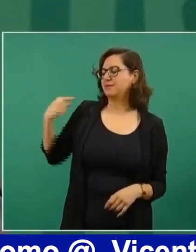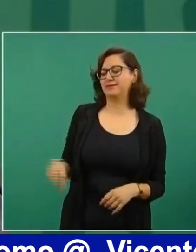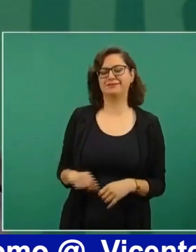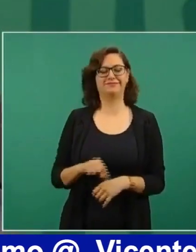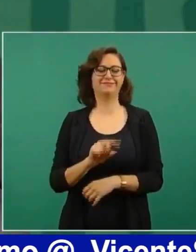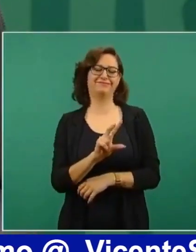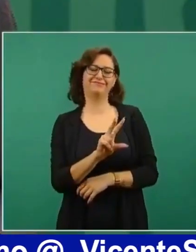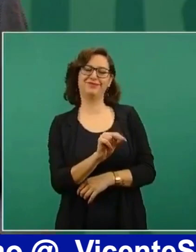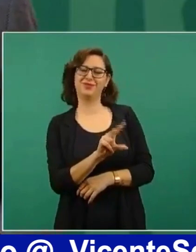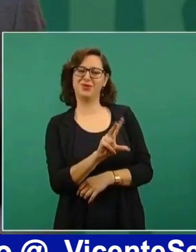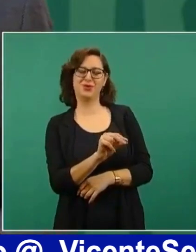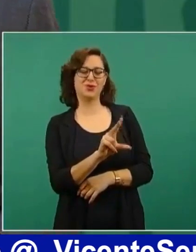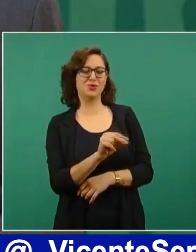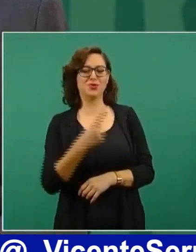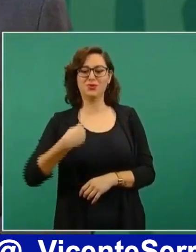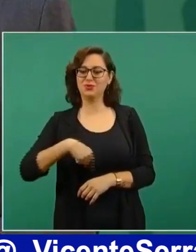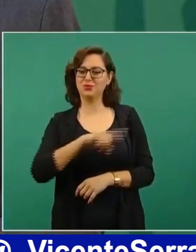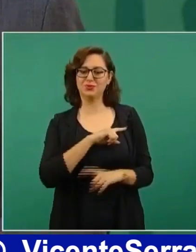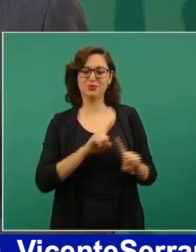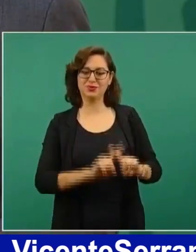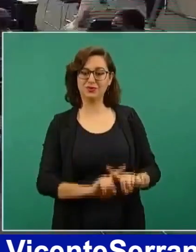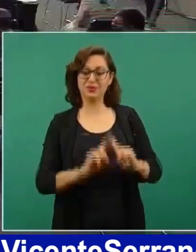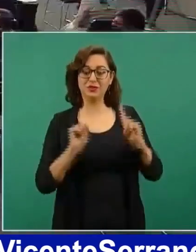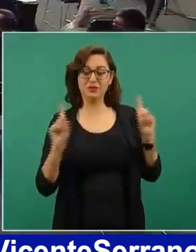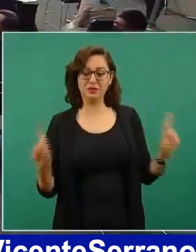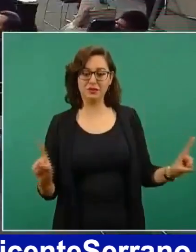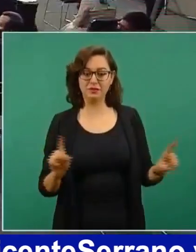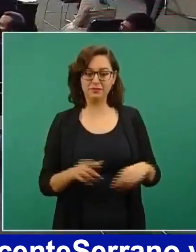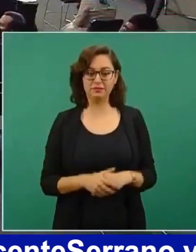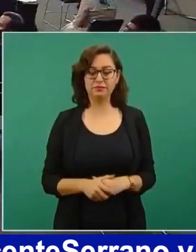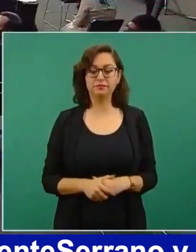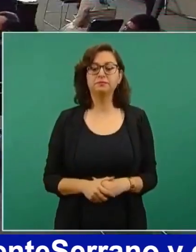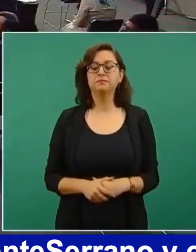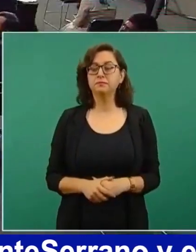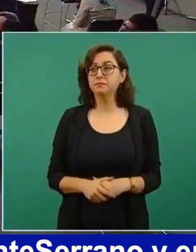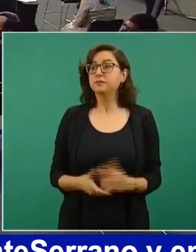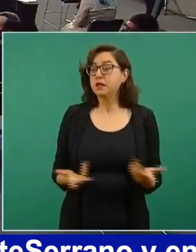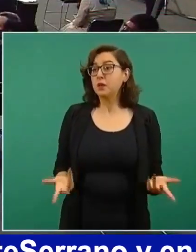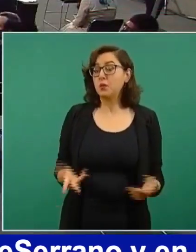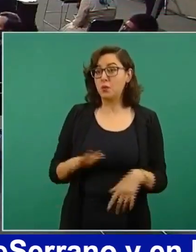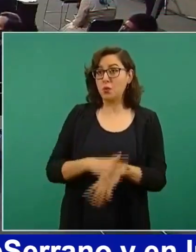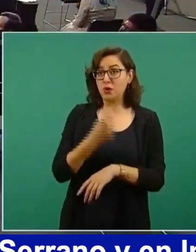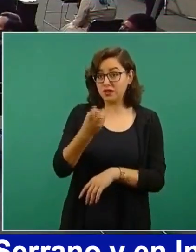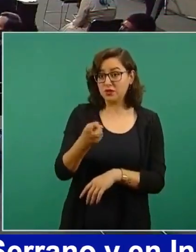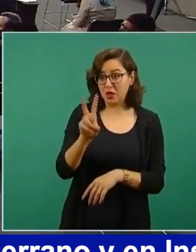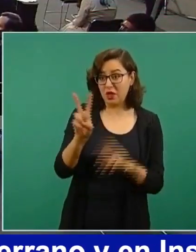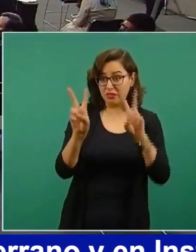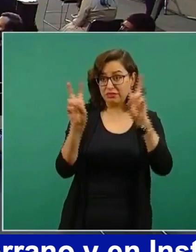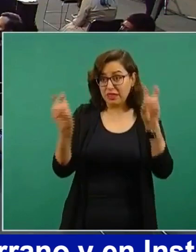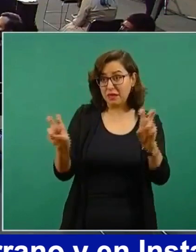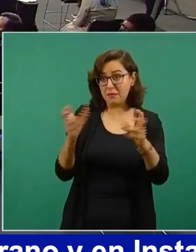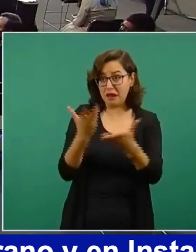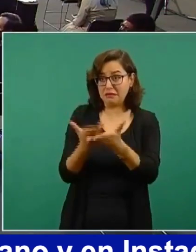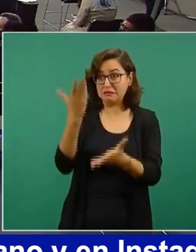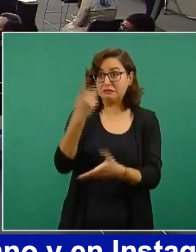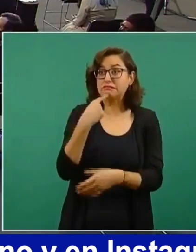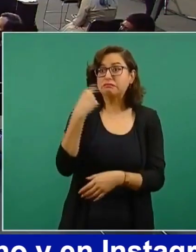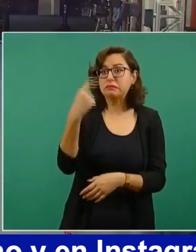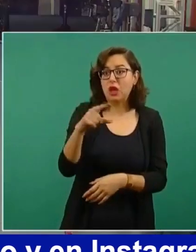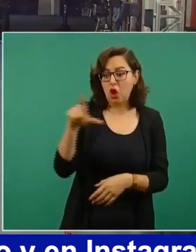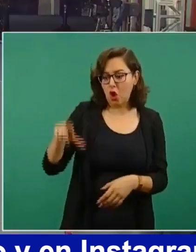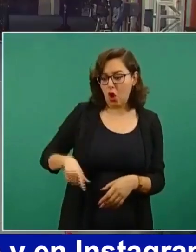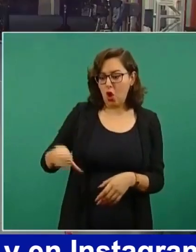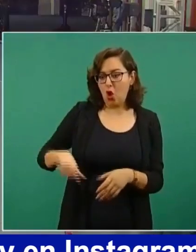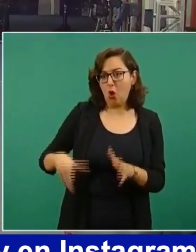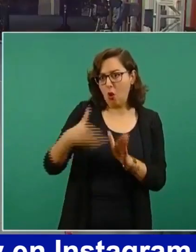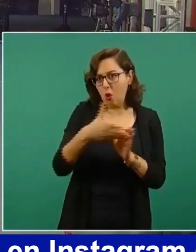no somos lo mismo. Es que precisamente el tema de la demanda que se hace no es una cuestión de que sea a partir de su gobierno. Los